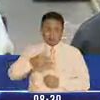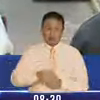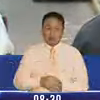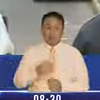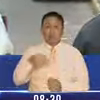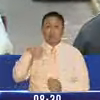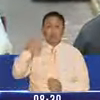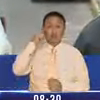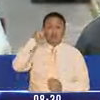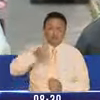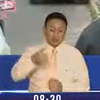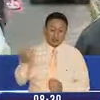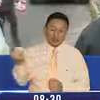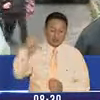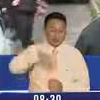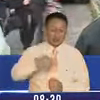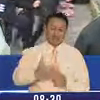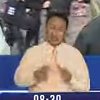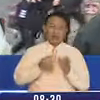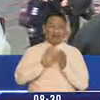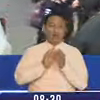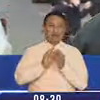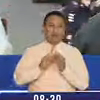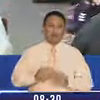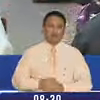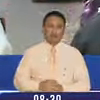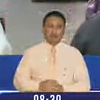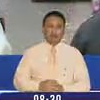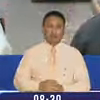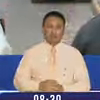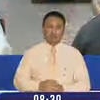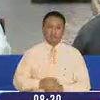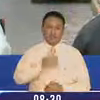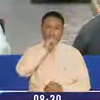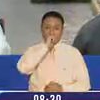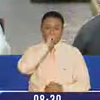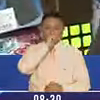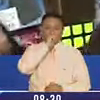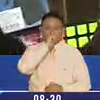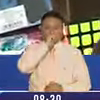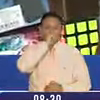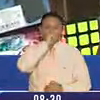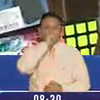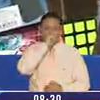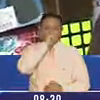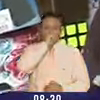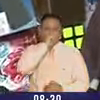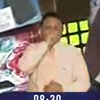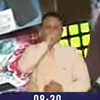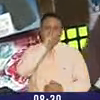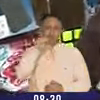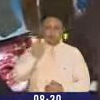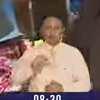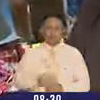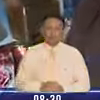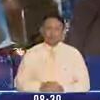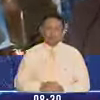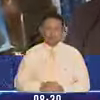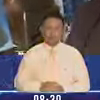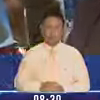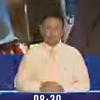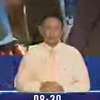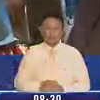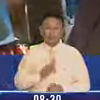siguiente y enseguidita vinieron a hacer la reparación de la vía esa. Sí, sí, vinieron a componer porque estaba